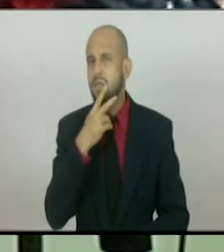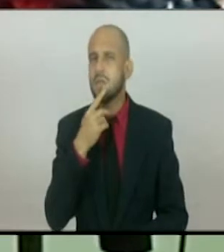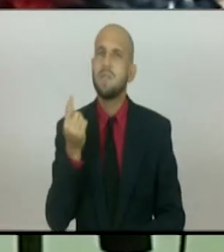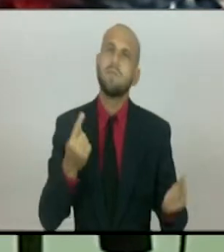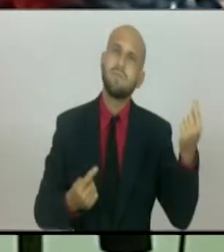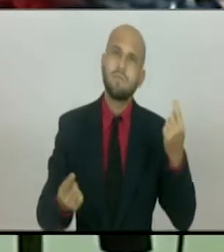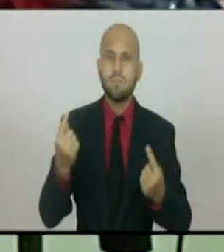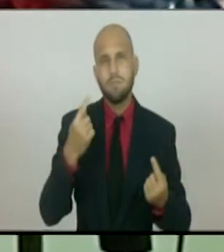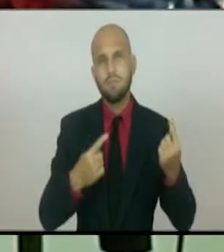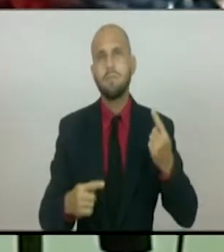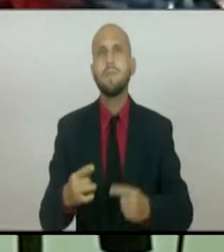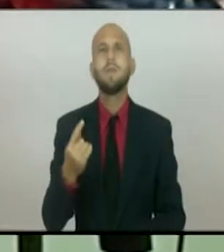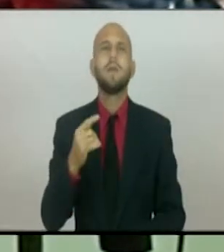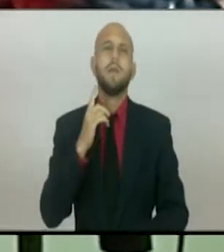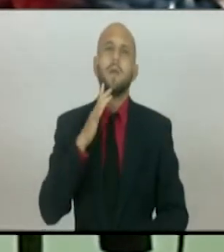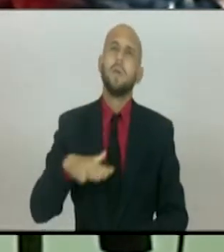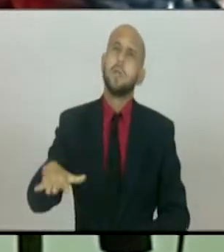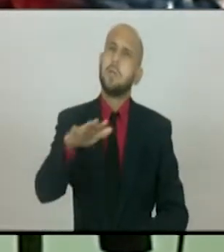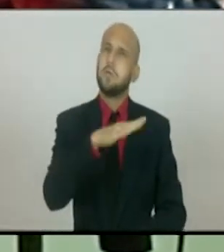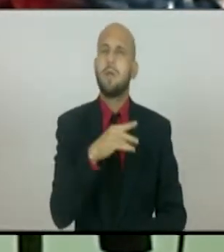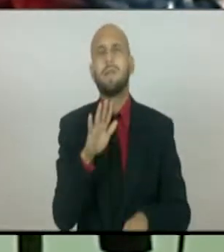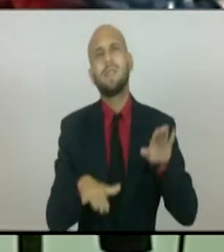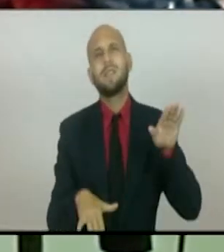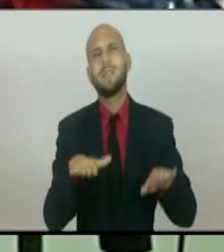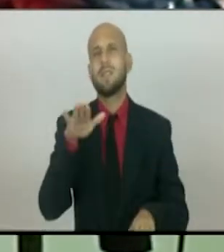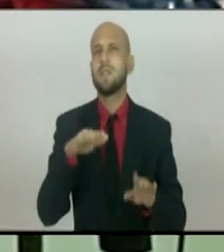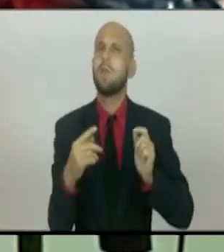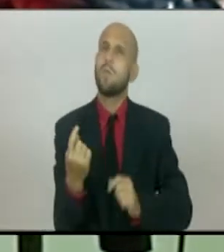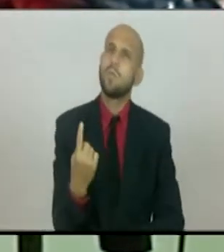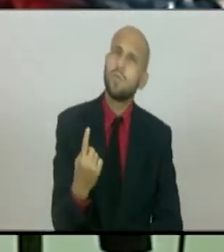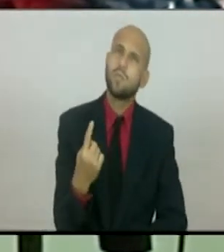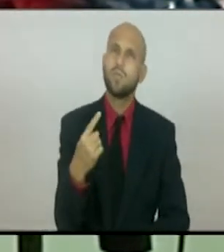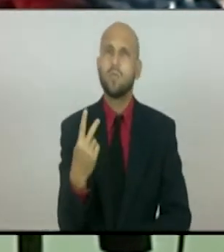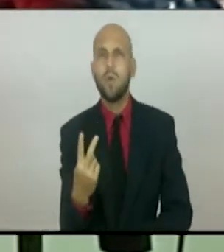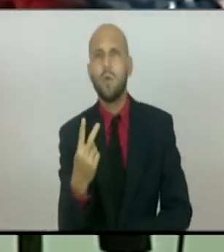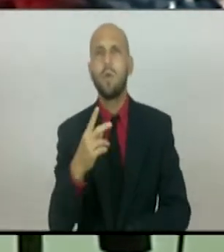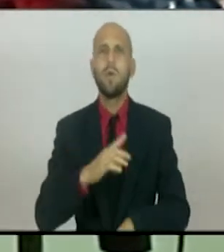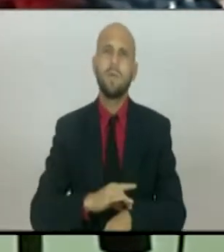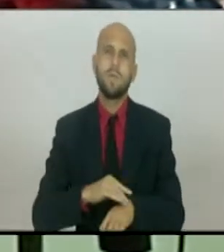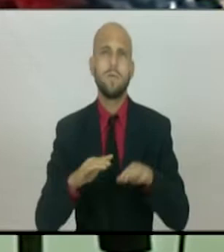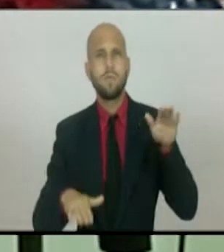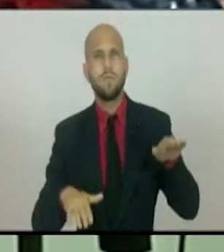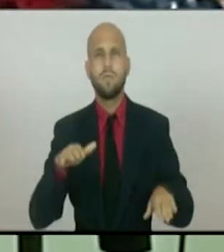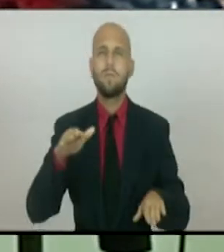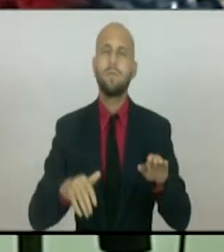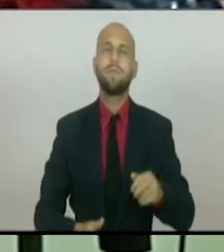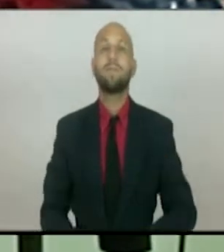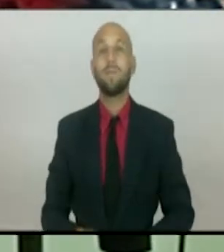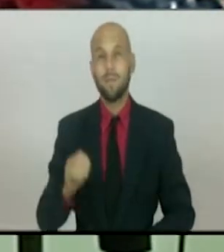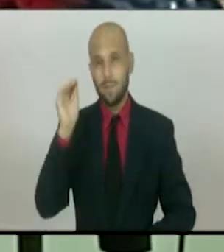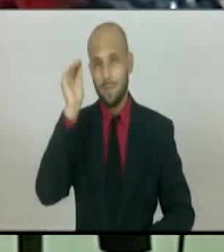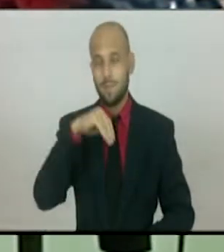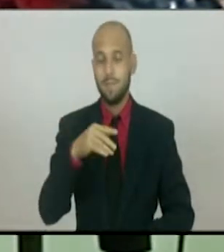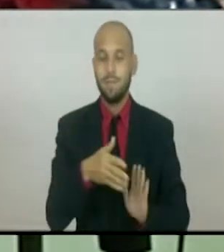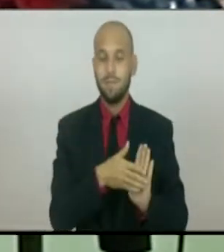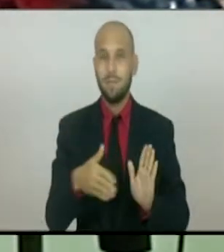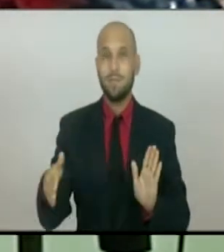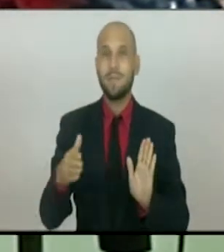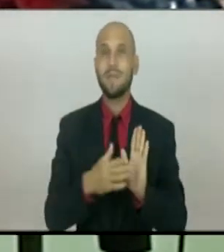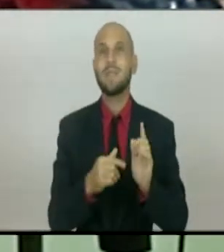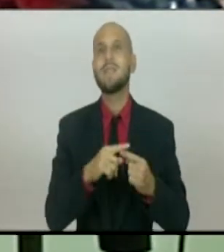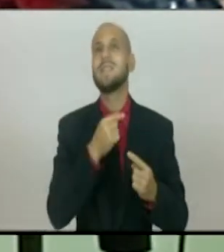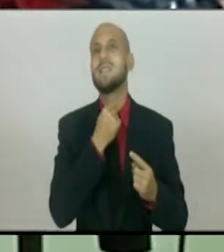municipios reportan uno o dos casos, porque bueno, puedo decirte que la provincia, después de habernos pasado los tres primeros meses del